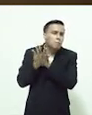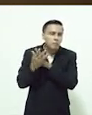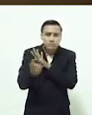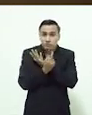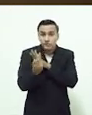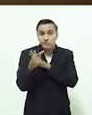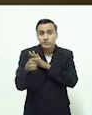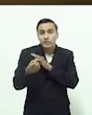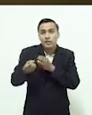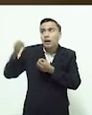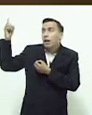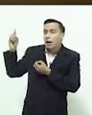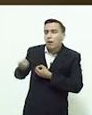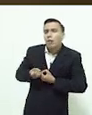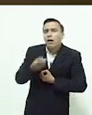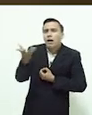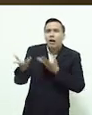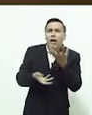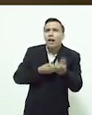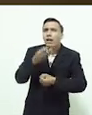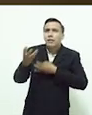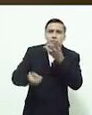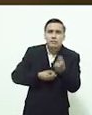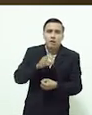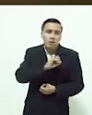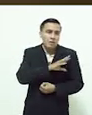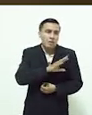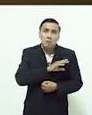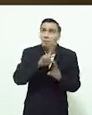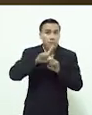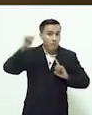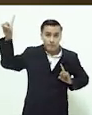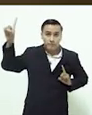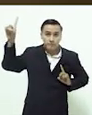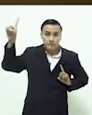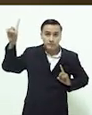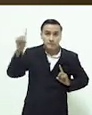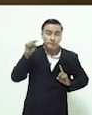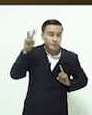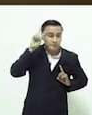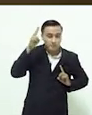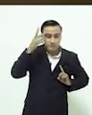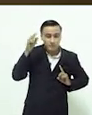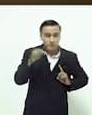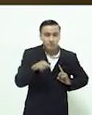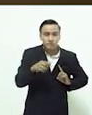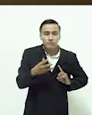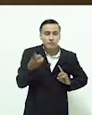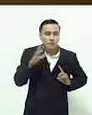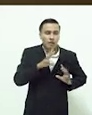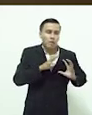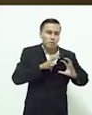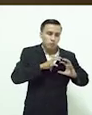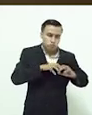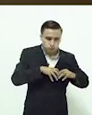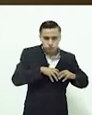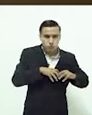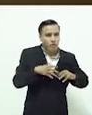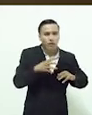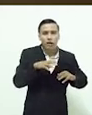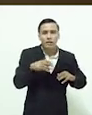corazón está lejos de mí. Un corazón sin Dios es un corazón envejecido,